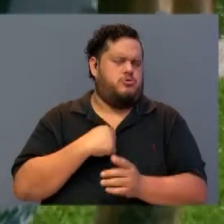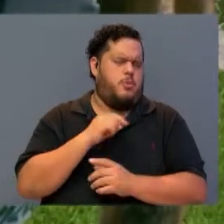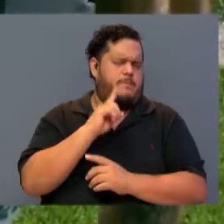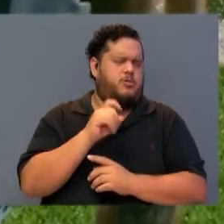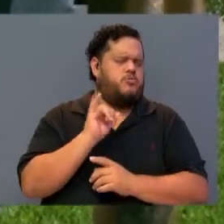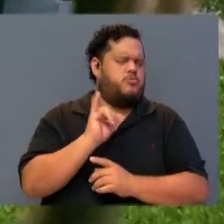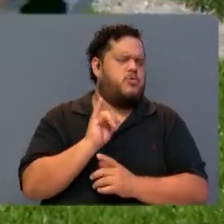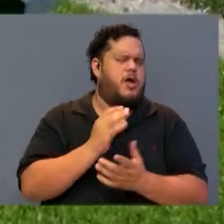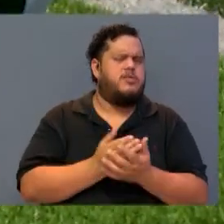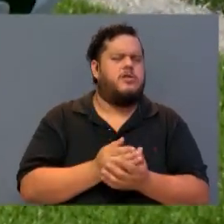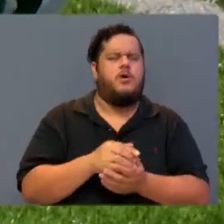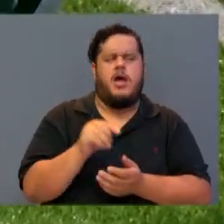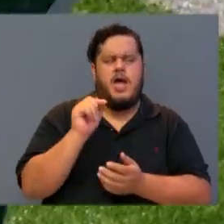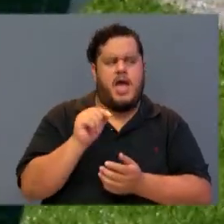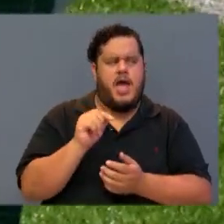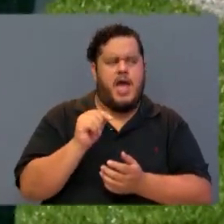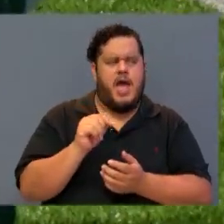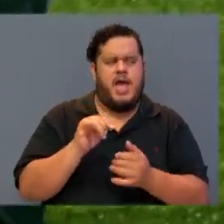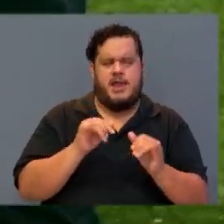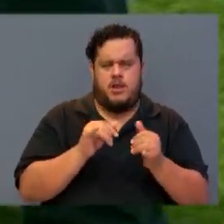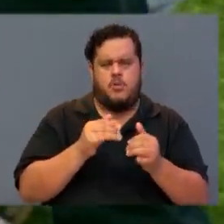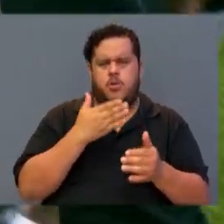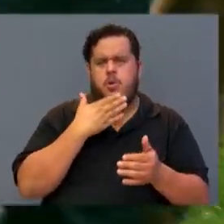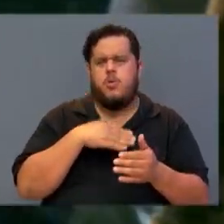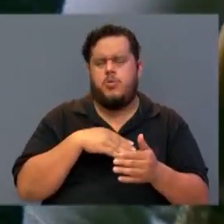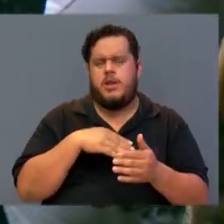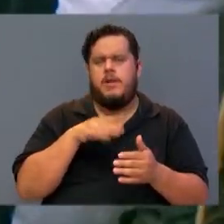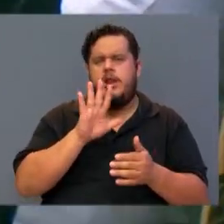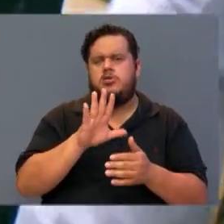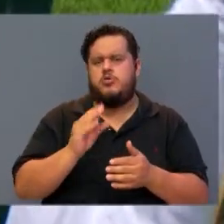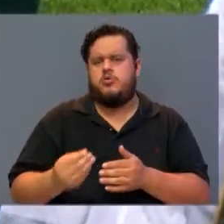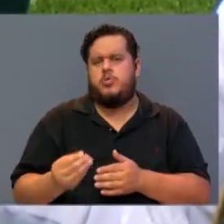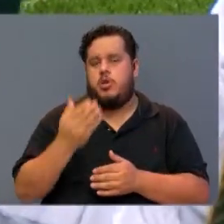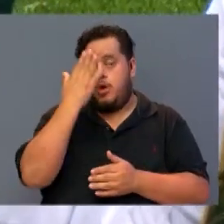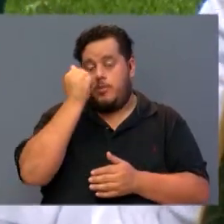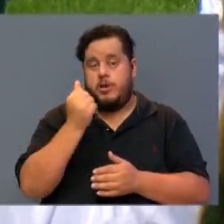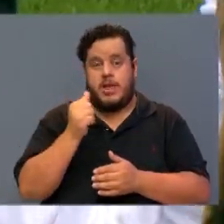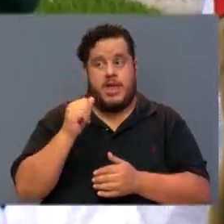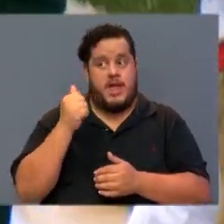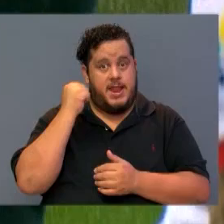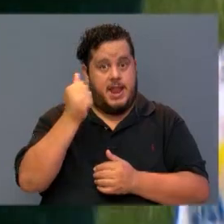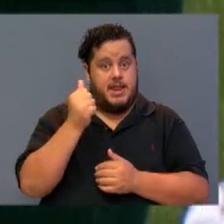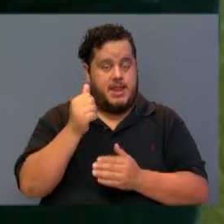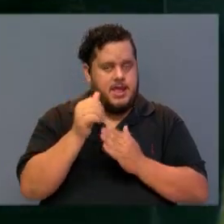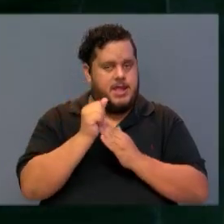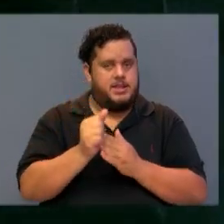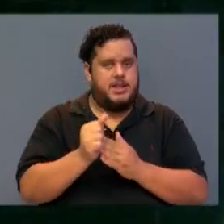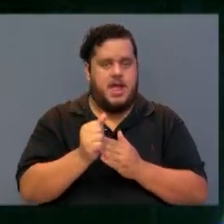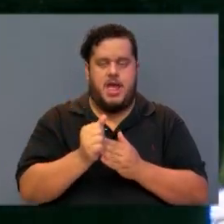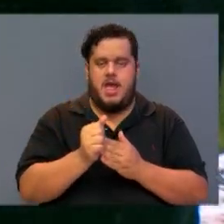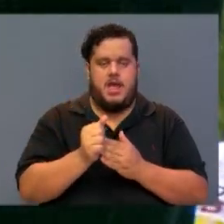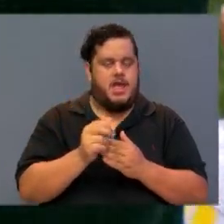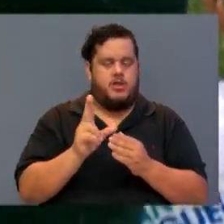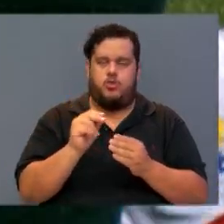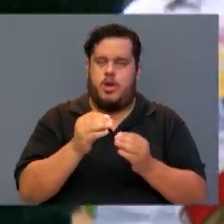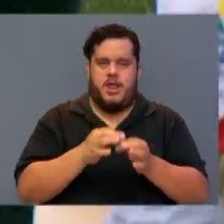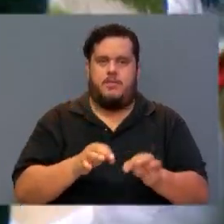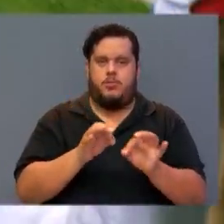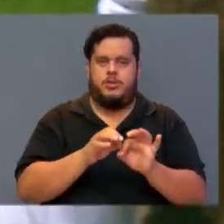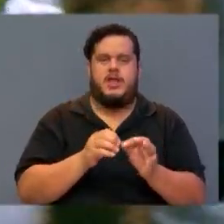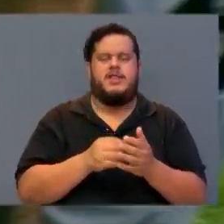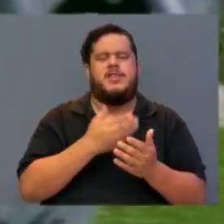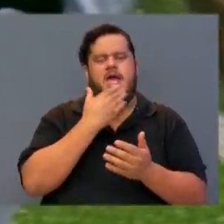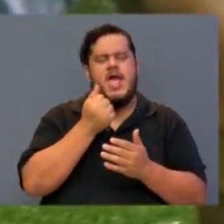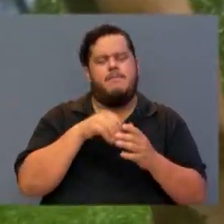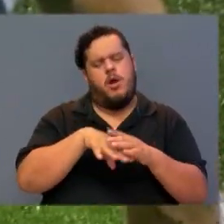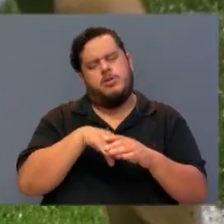Acá le jugó una mala pasada tal vez su juventud, porque la liga es líder indiscutido, no le importaba tanto este partido, tendría que haberse salido